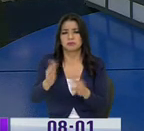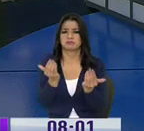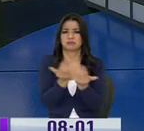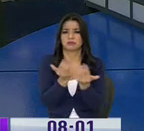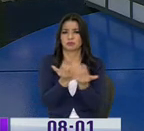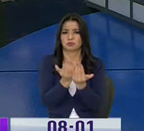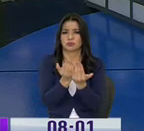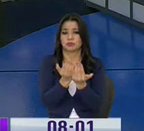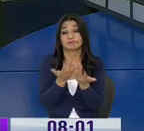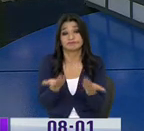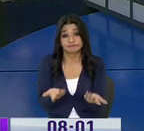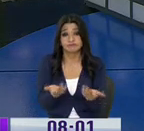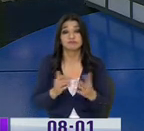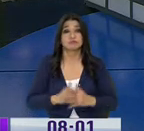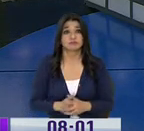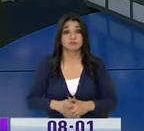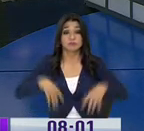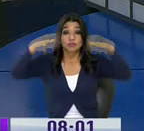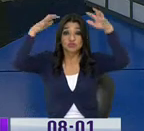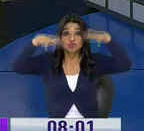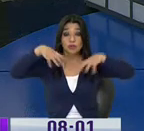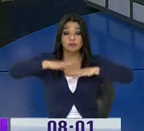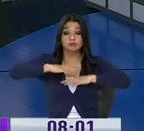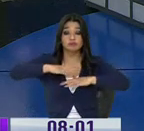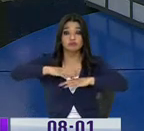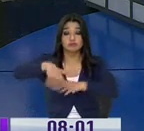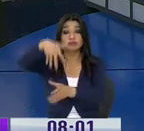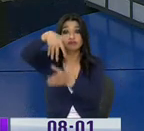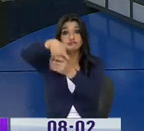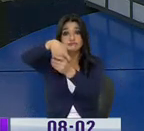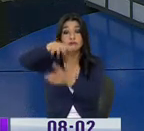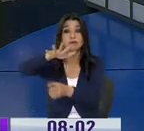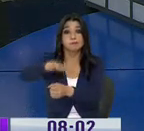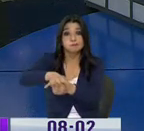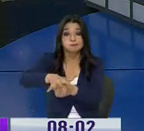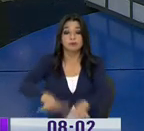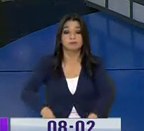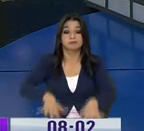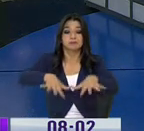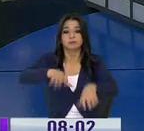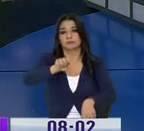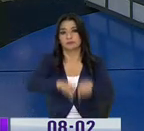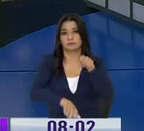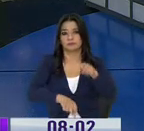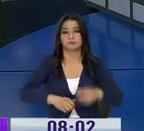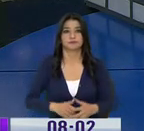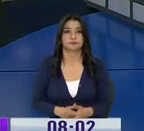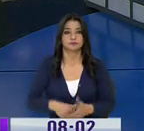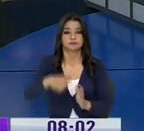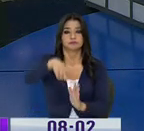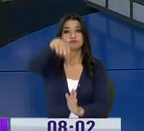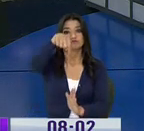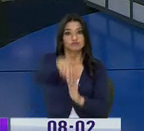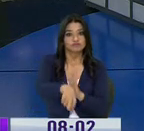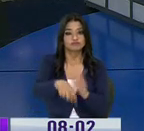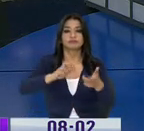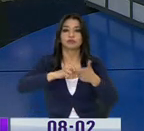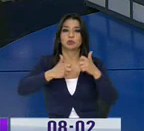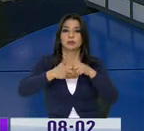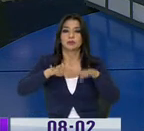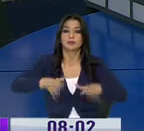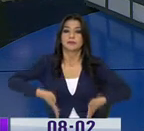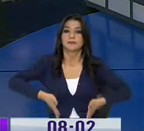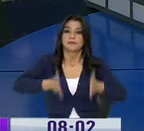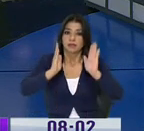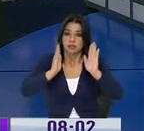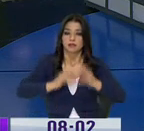la ciudad, bota la basura, llueve, se tapan los sifones, se inundan y se provocan daños. Sí, socavones y también varios problemas viales.